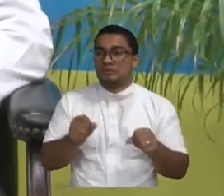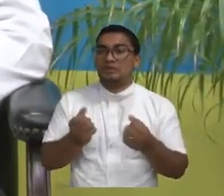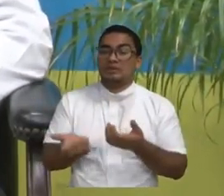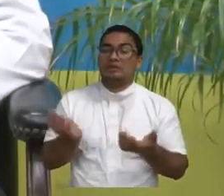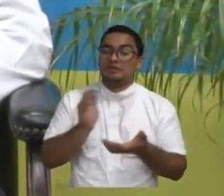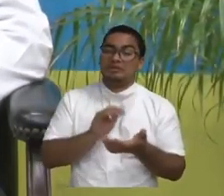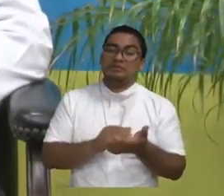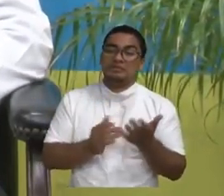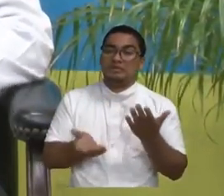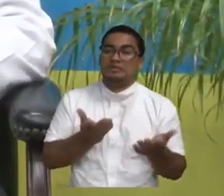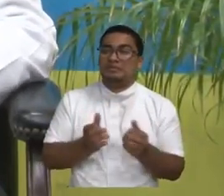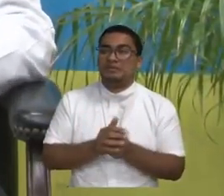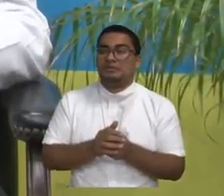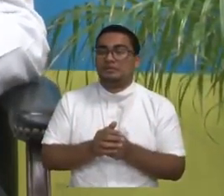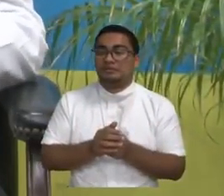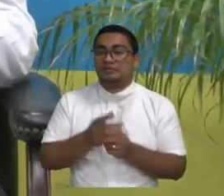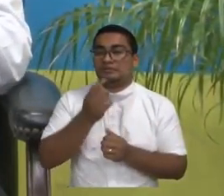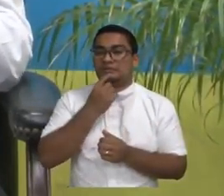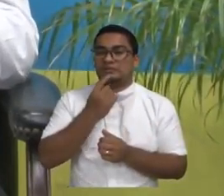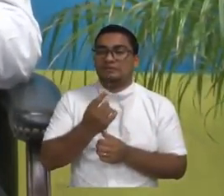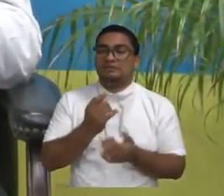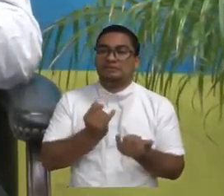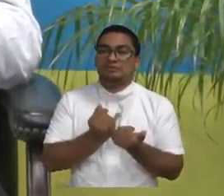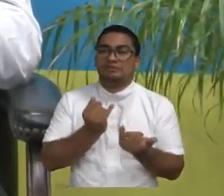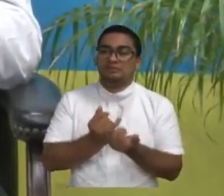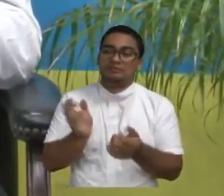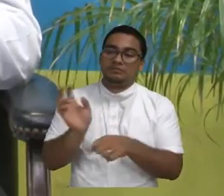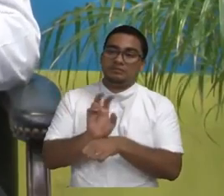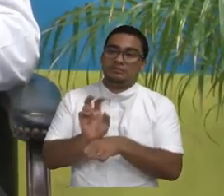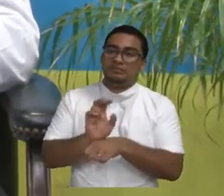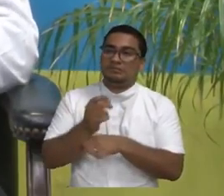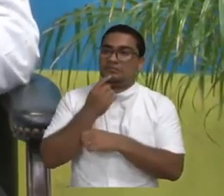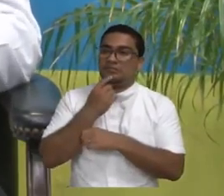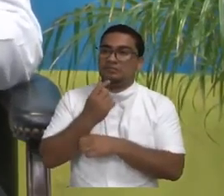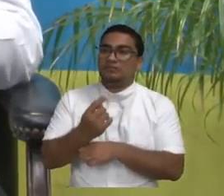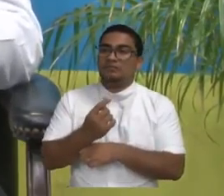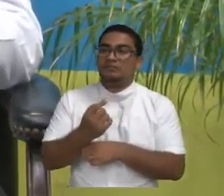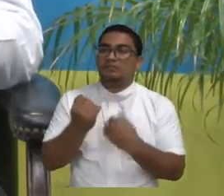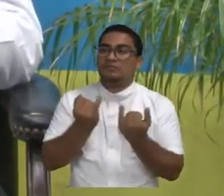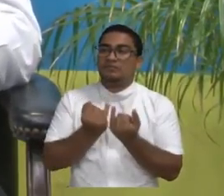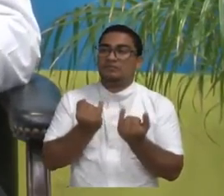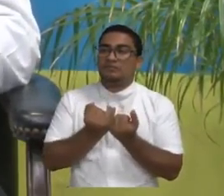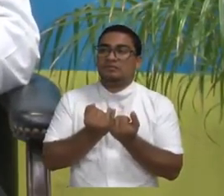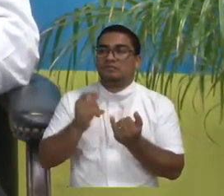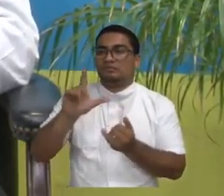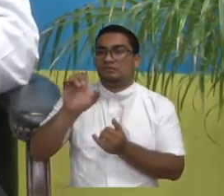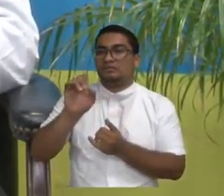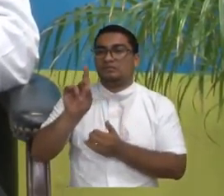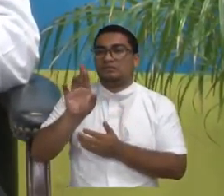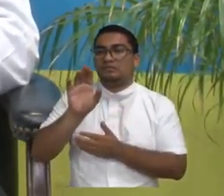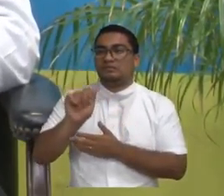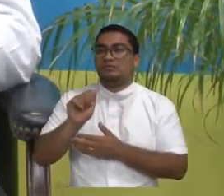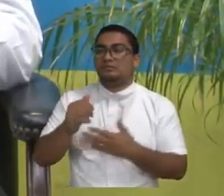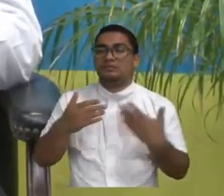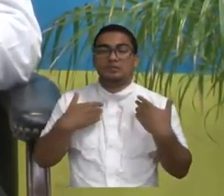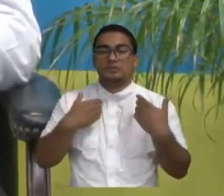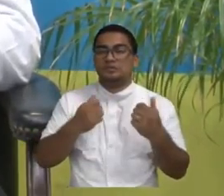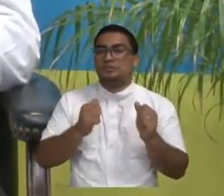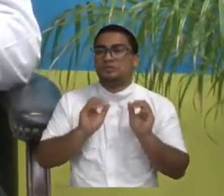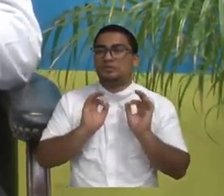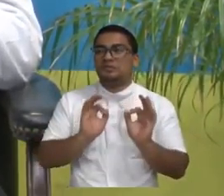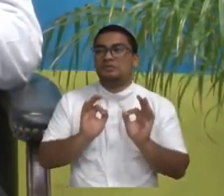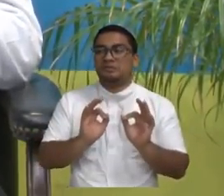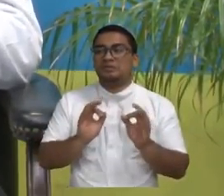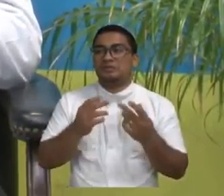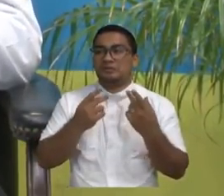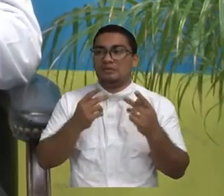infectar por lo mismo. Entonces, pero siempre hay que, siempre se le da cita, seguimiento, y la lepra se cura, ¿ya? La lepra se cura,